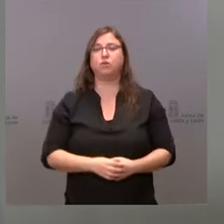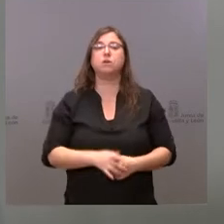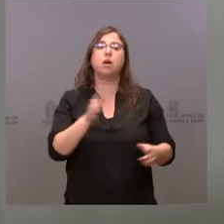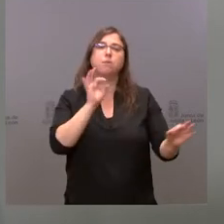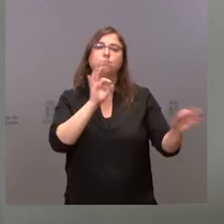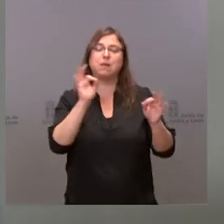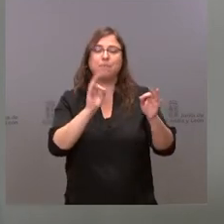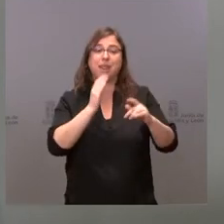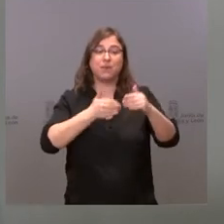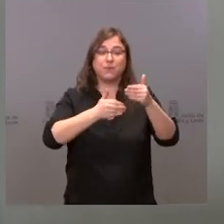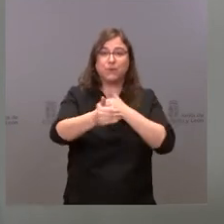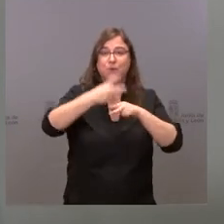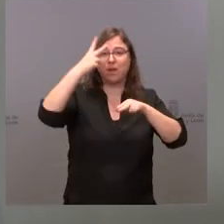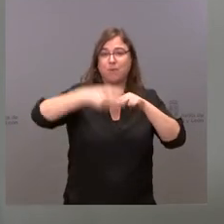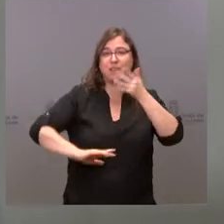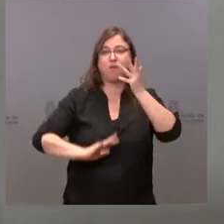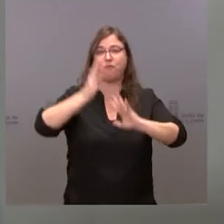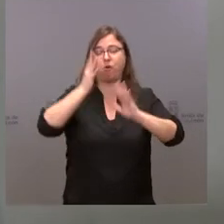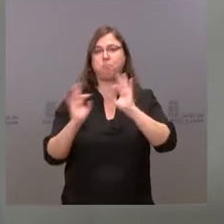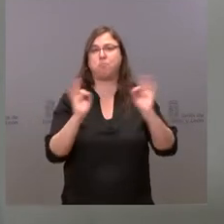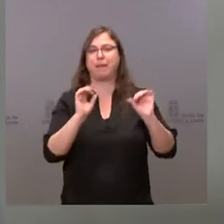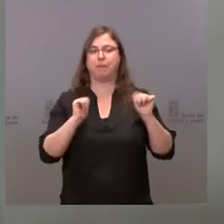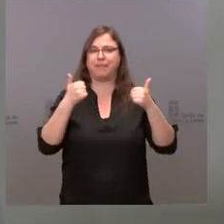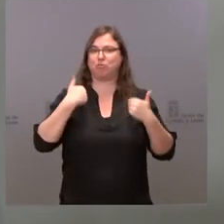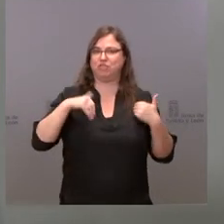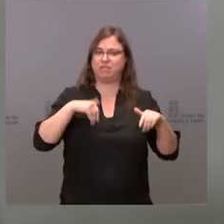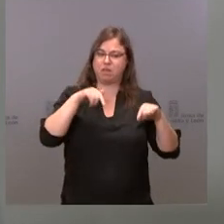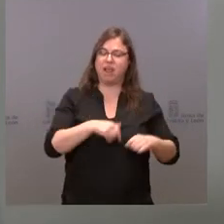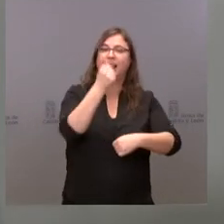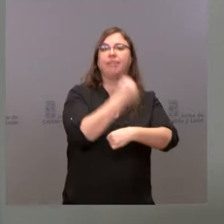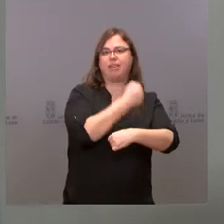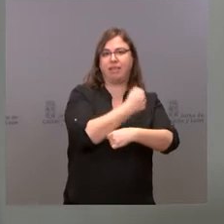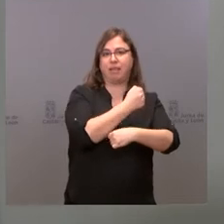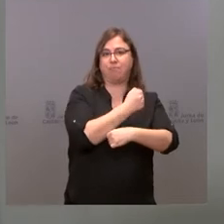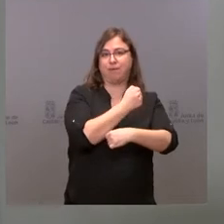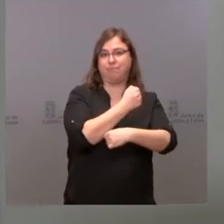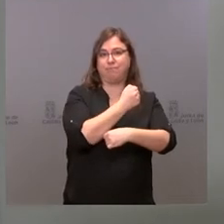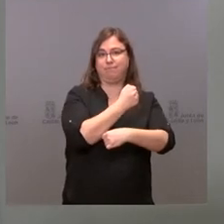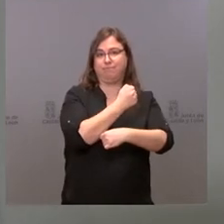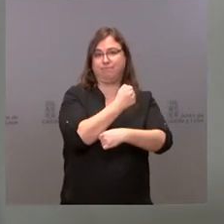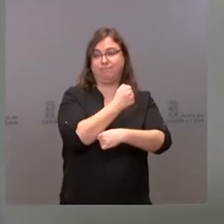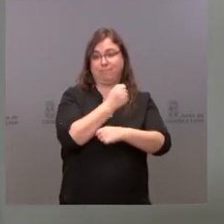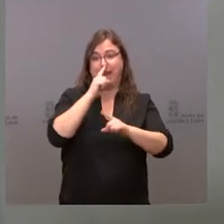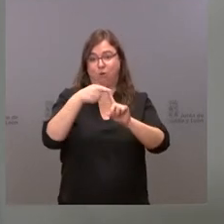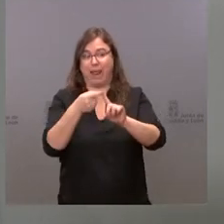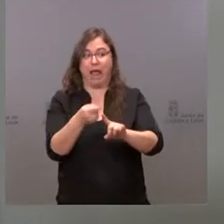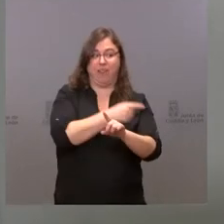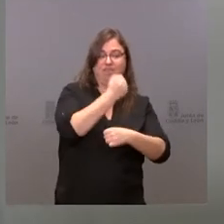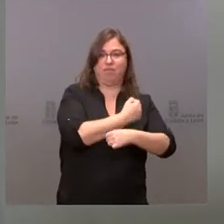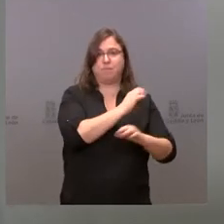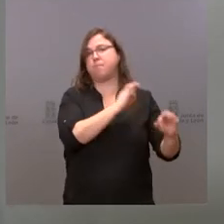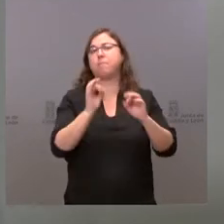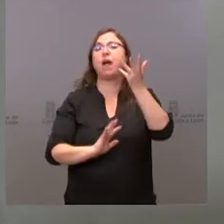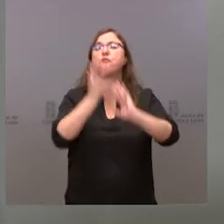de incendios lo hacemos ya desde el mes de diciembre del año precedente la actividad fundamental